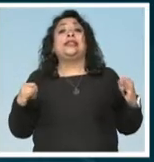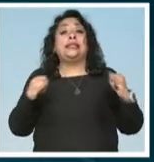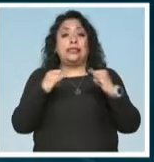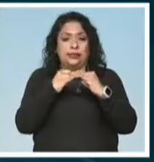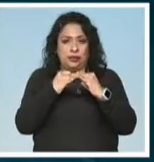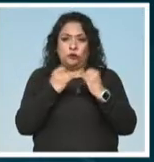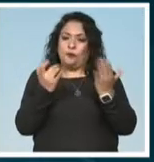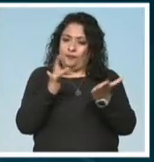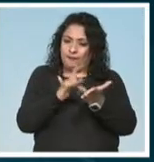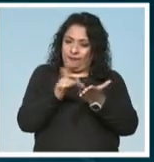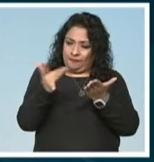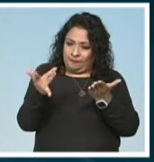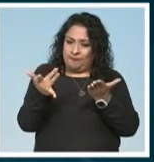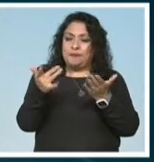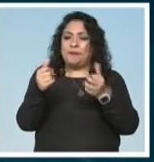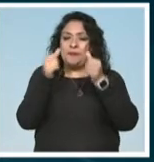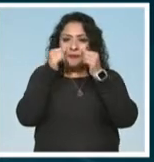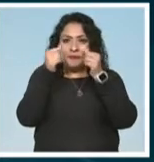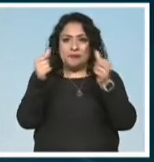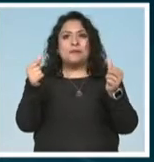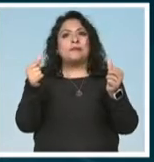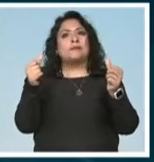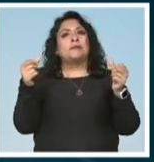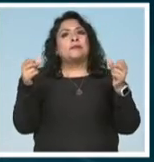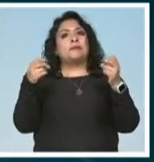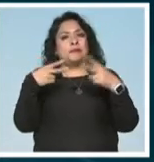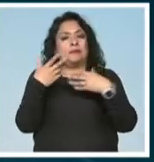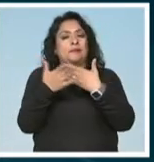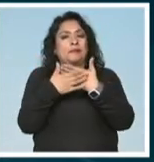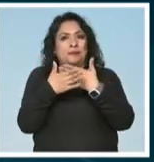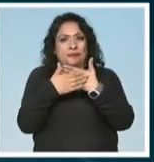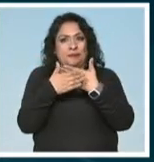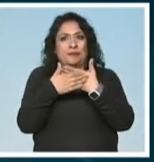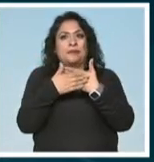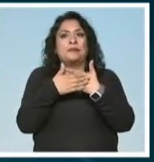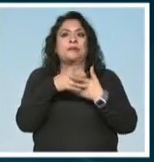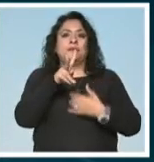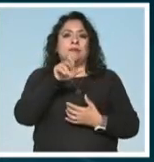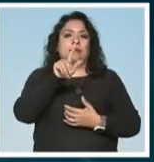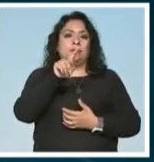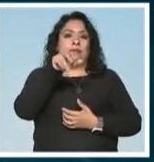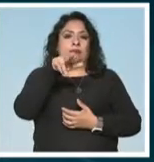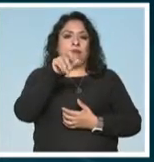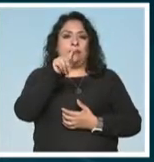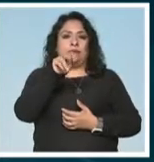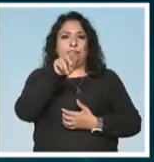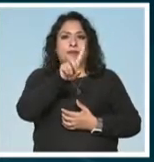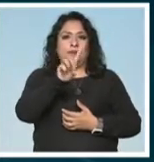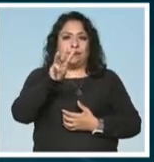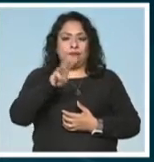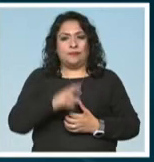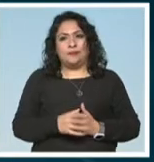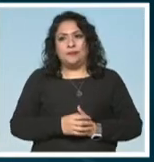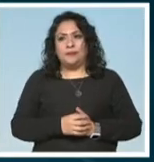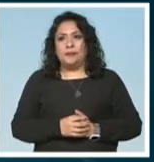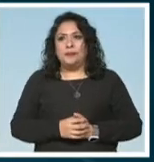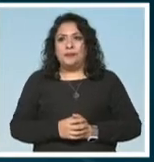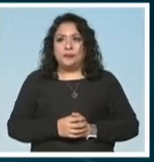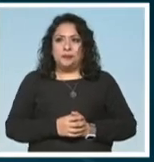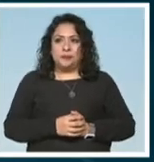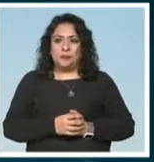institucionales. Muchas gracias por su atención y me despido hasta la próxima. Valentina Torrado, de DW.